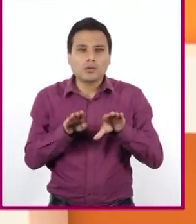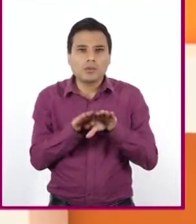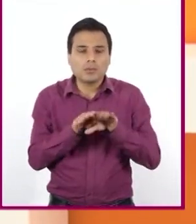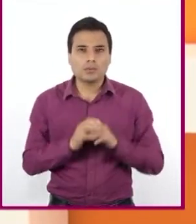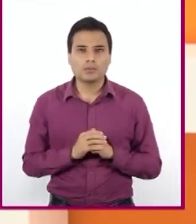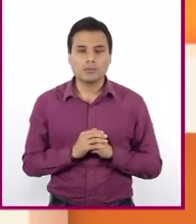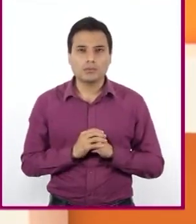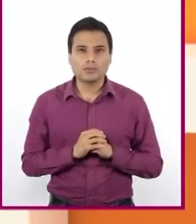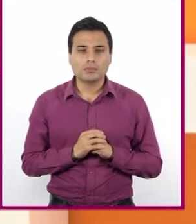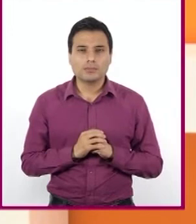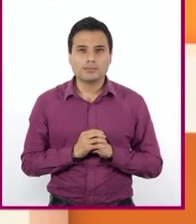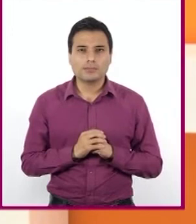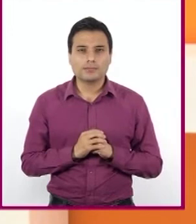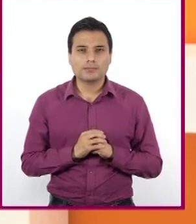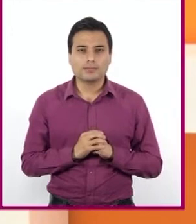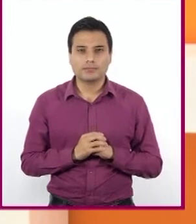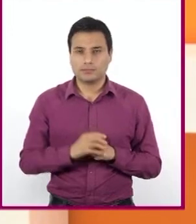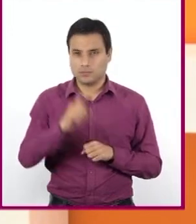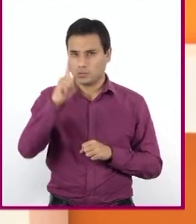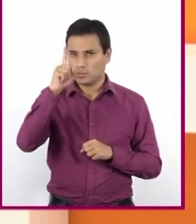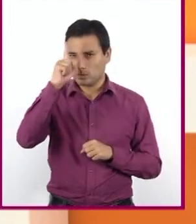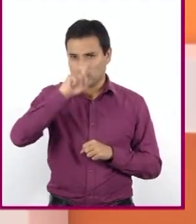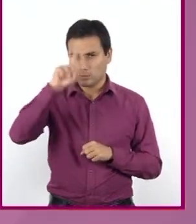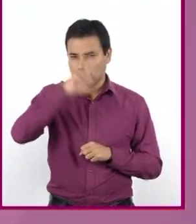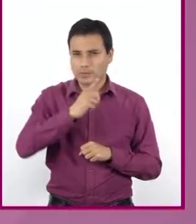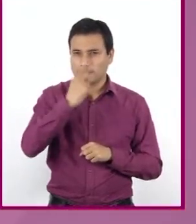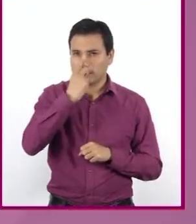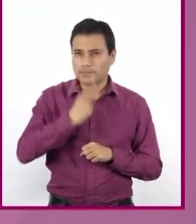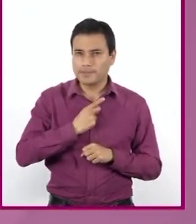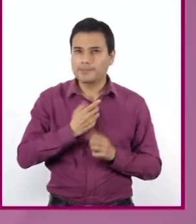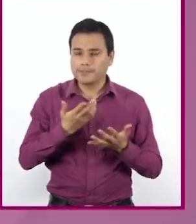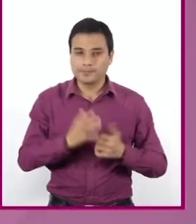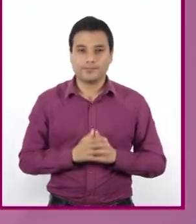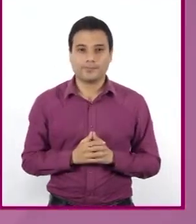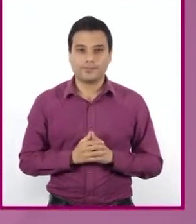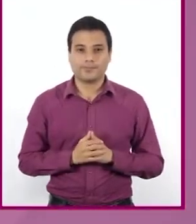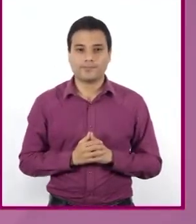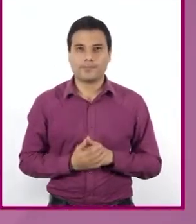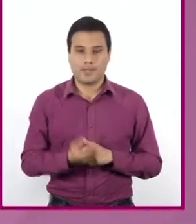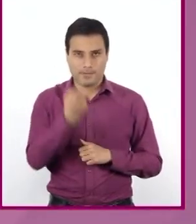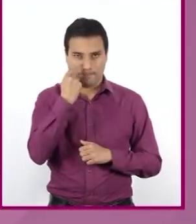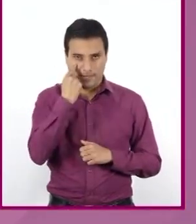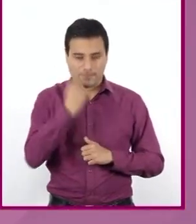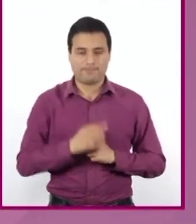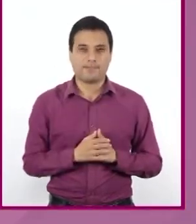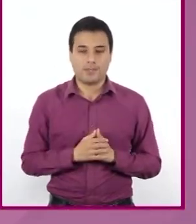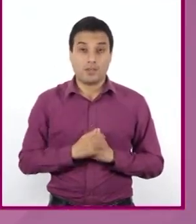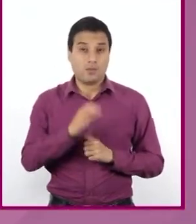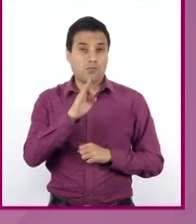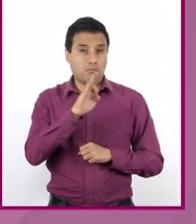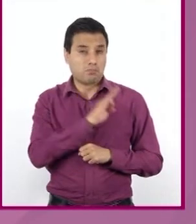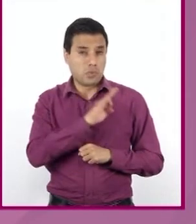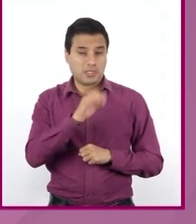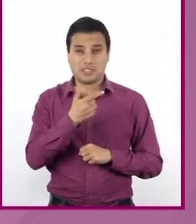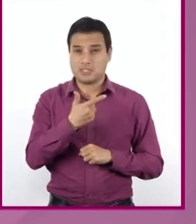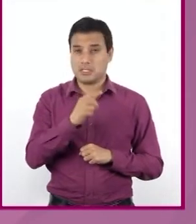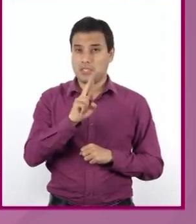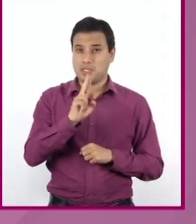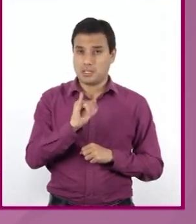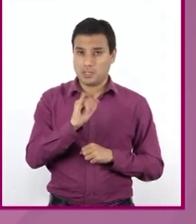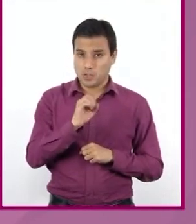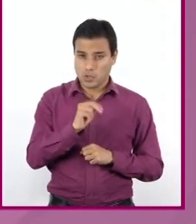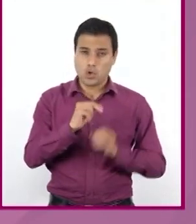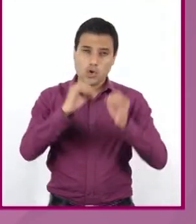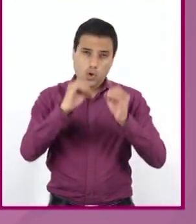¿Qué nos puedes recomendar, Jared? Desarrollar su investigación pueden apoyarse en un guión o un instrumento